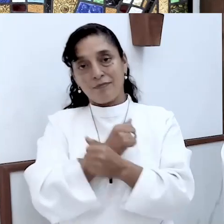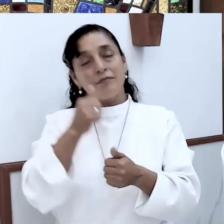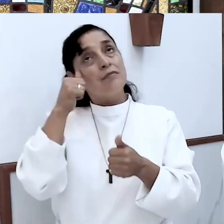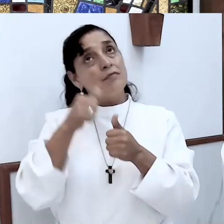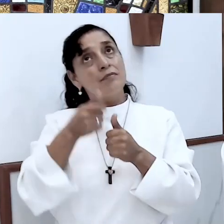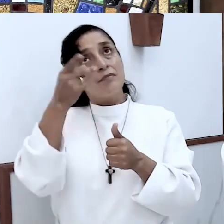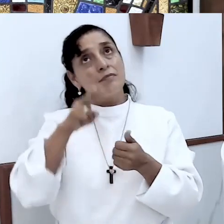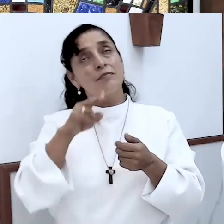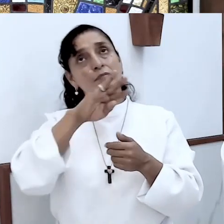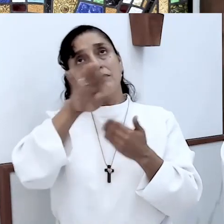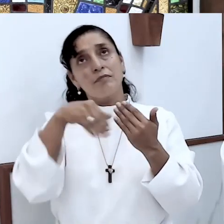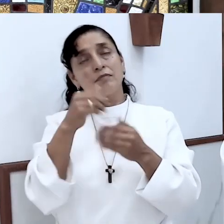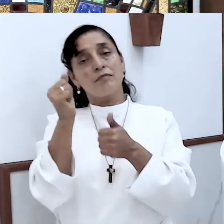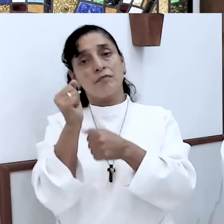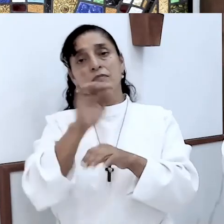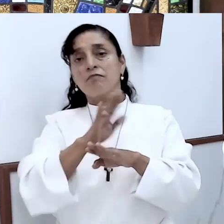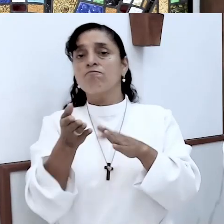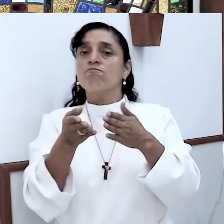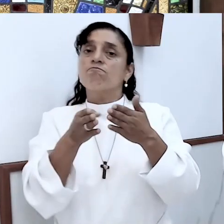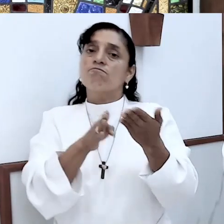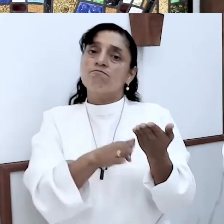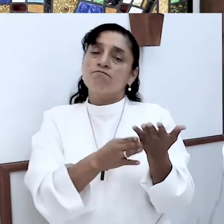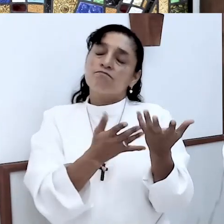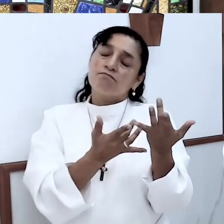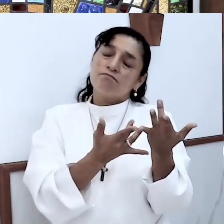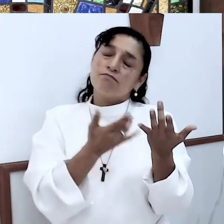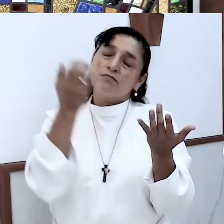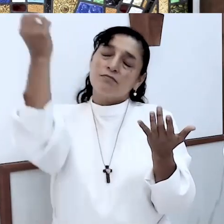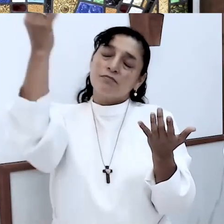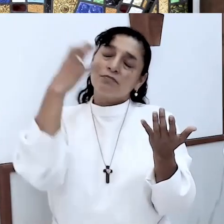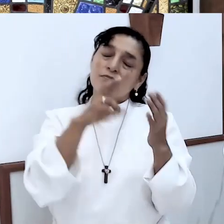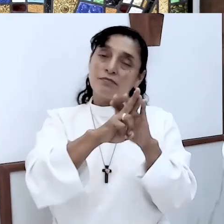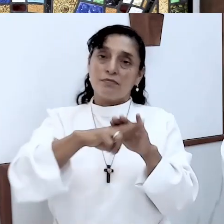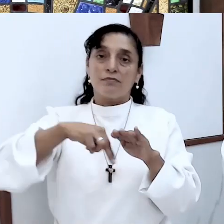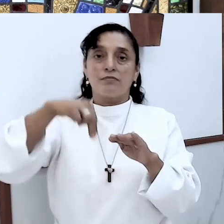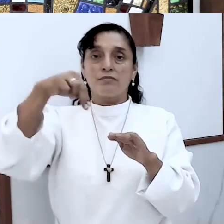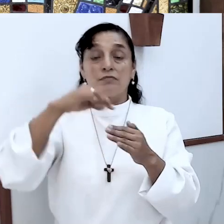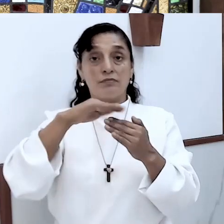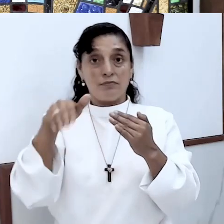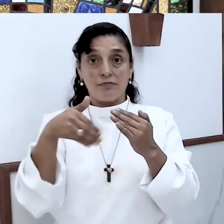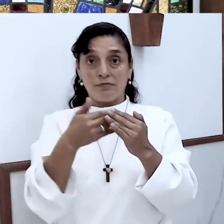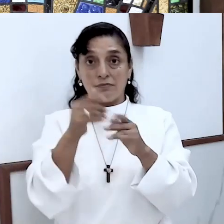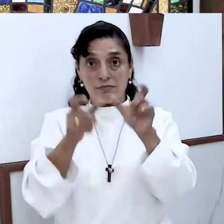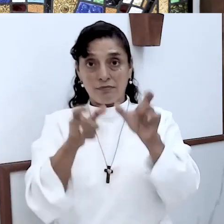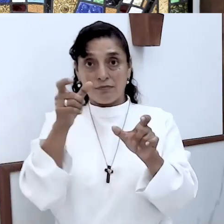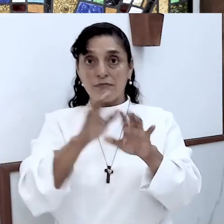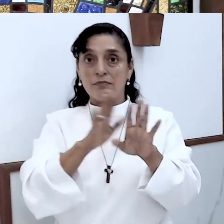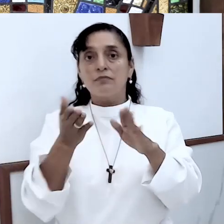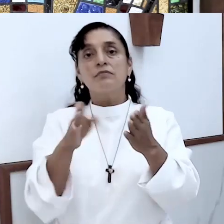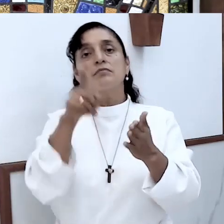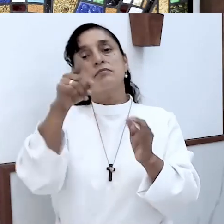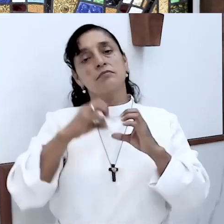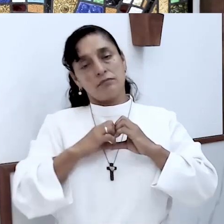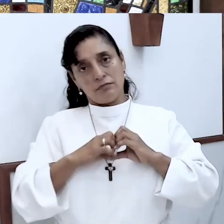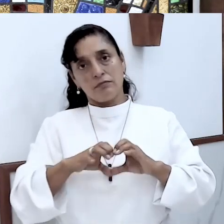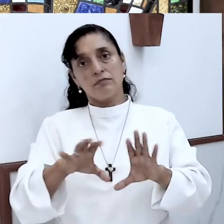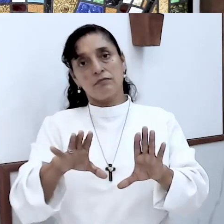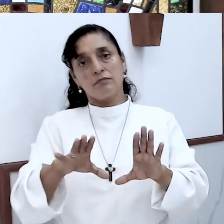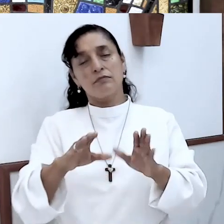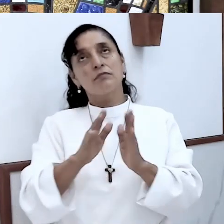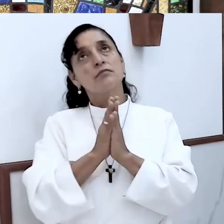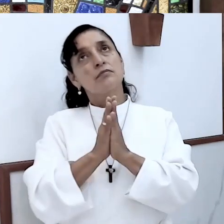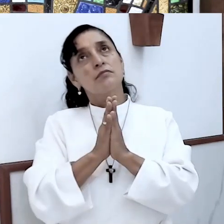Acuérdate también de nuestros hermanos que durmieron en la esperanza de la resurrección, y de todos los que han muerto en tu